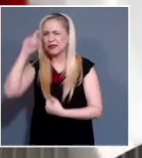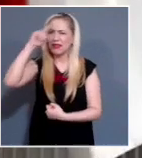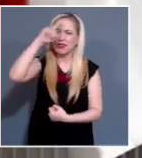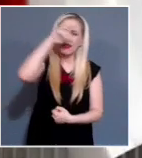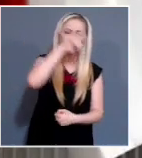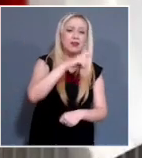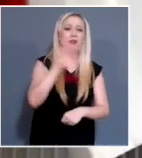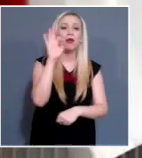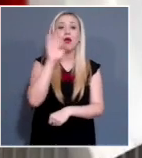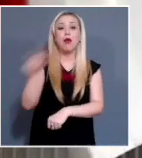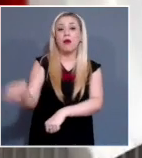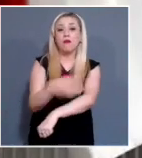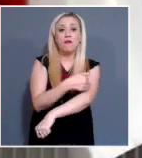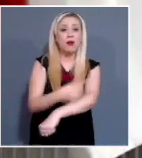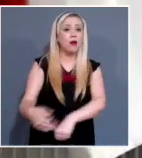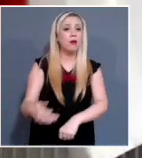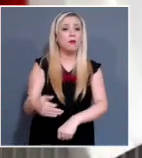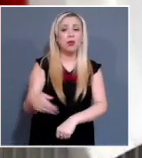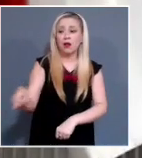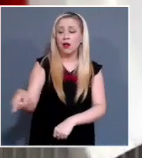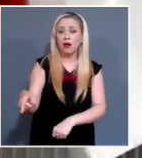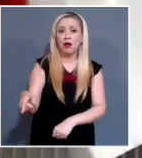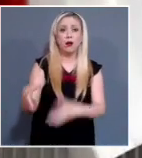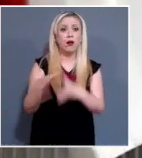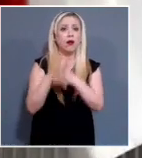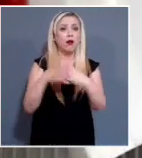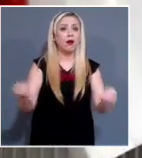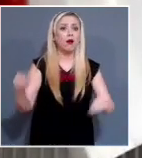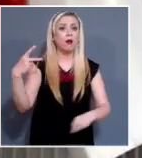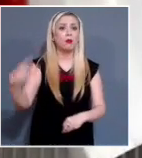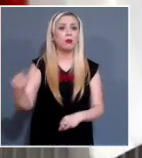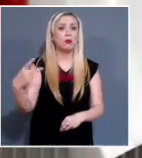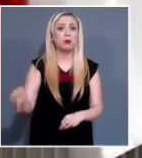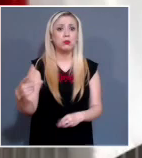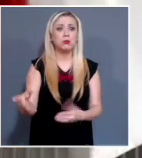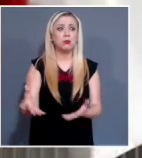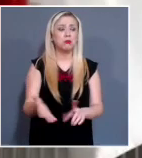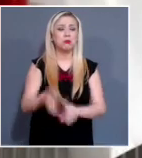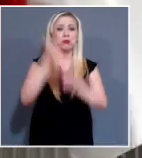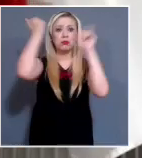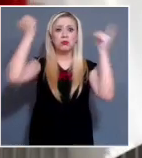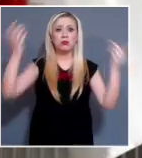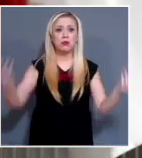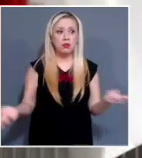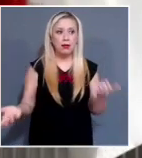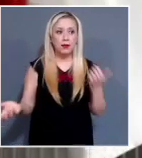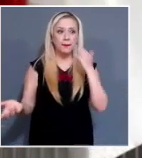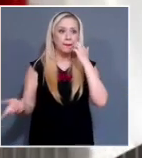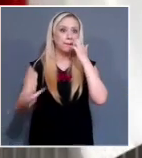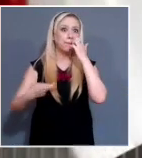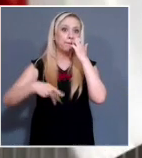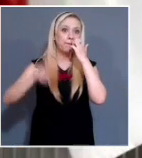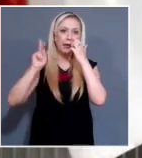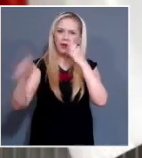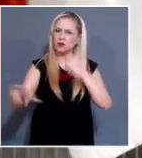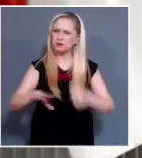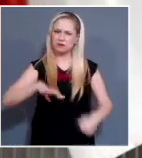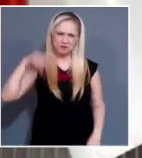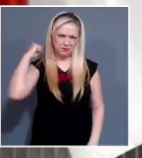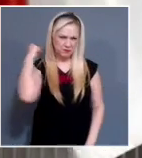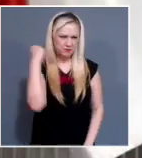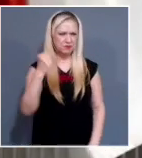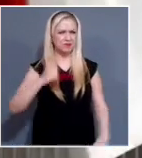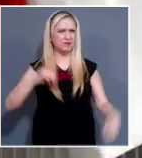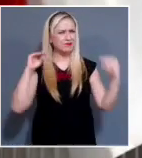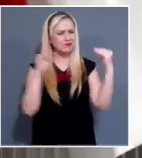que no encuentra a sus seres queridos víctimas de desaparición forzada, pero que no se rinde, sigue litigando porque quiere cambiar las